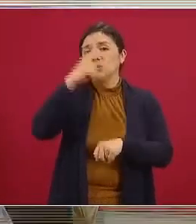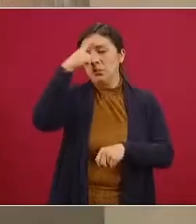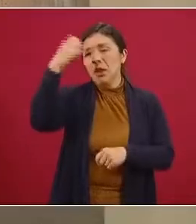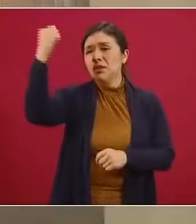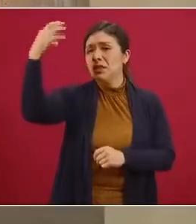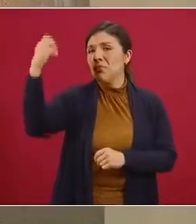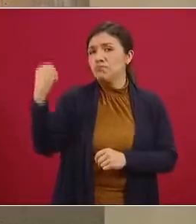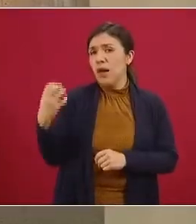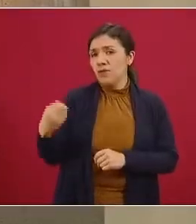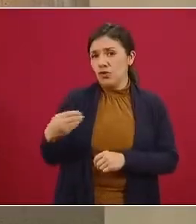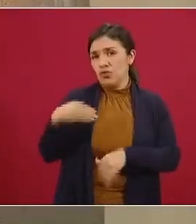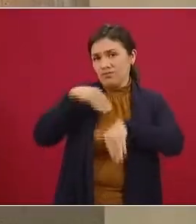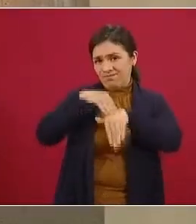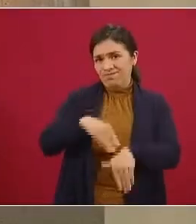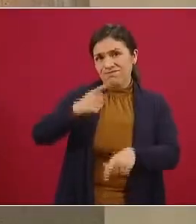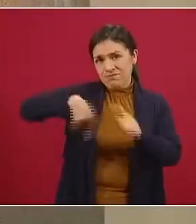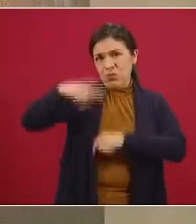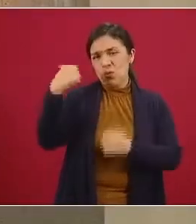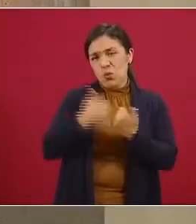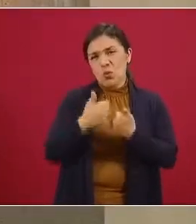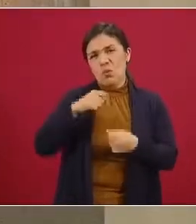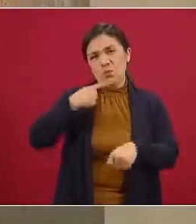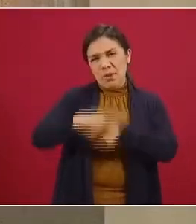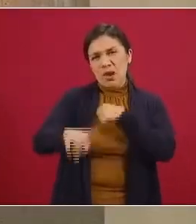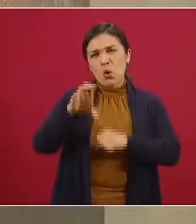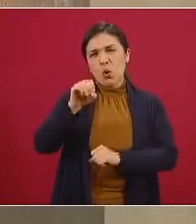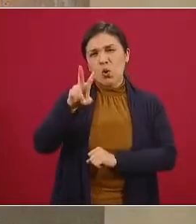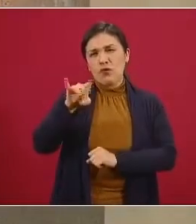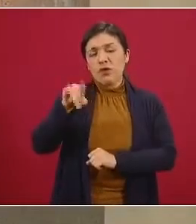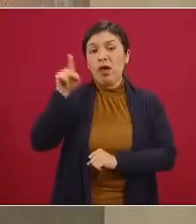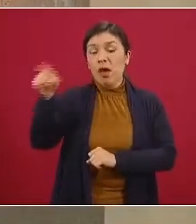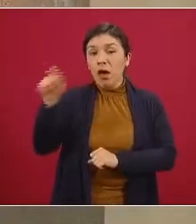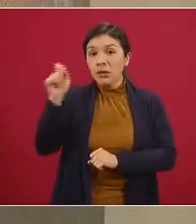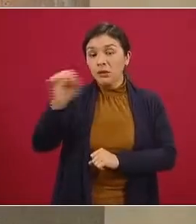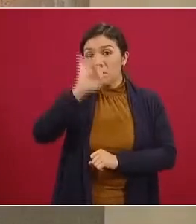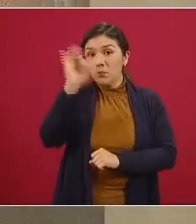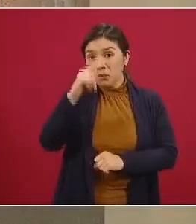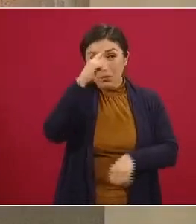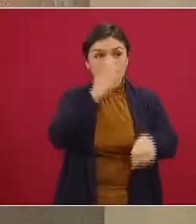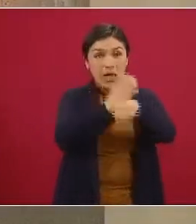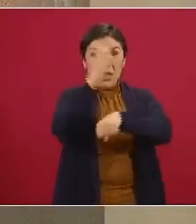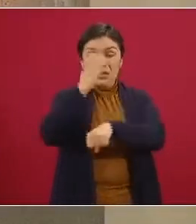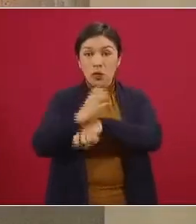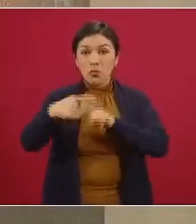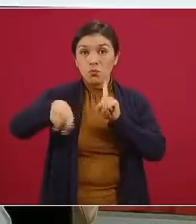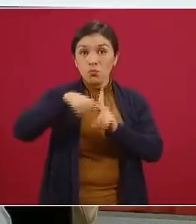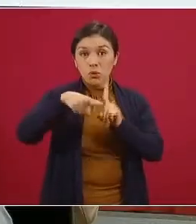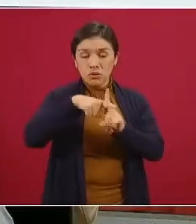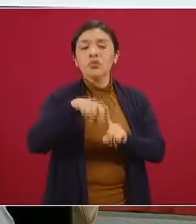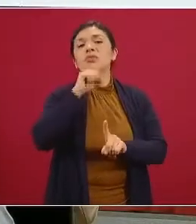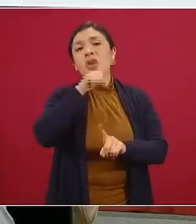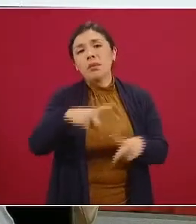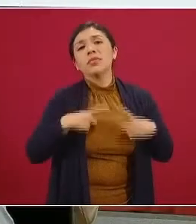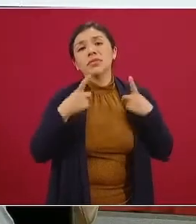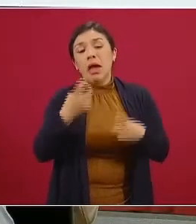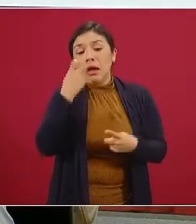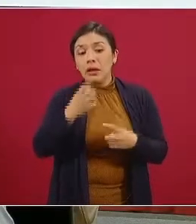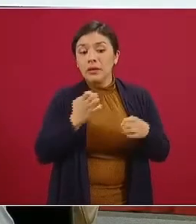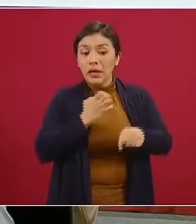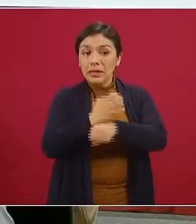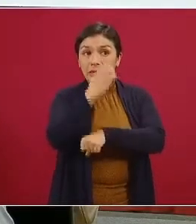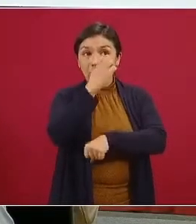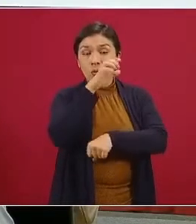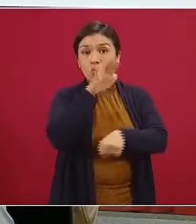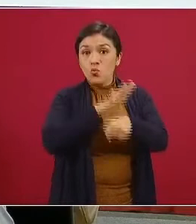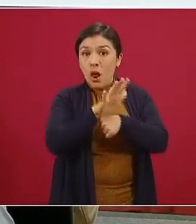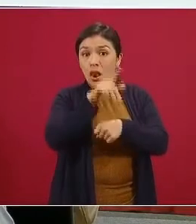COVID. El semáforo de riesgo COVID, el porcentaje de positividad estatal también otorga a la entidad